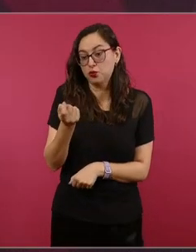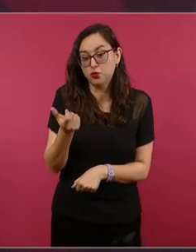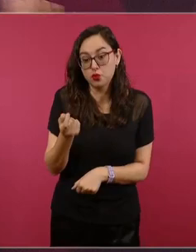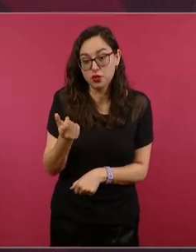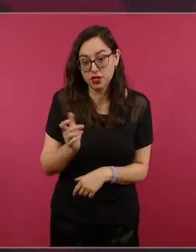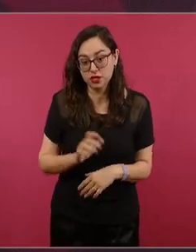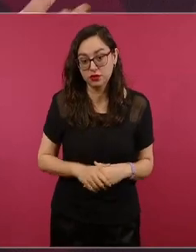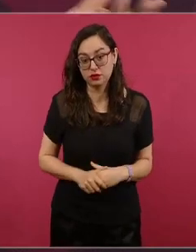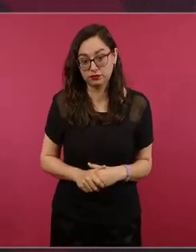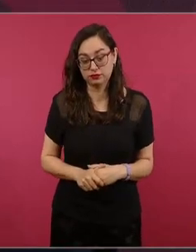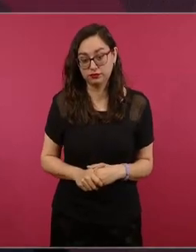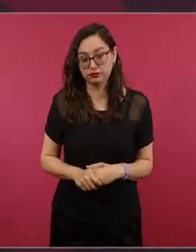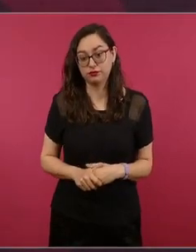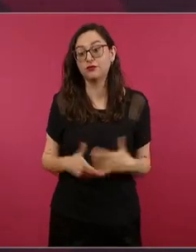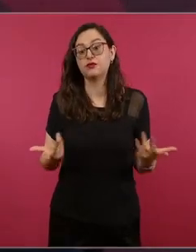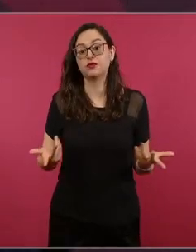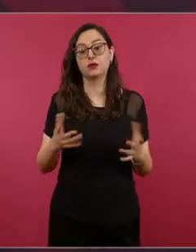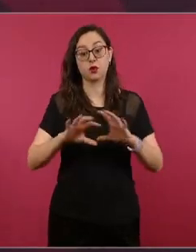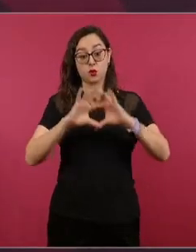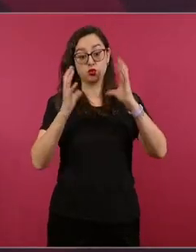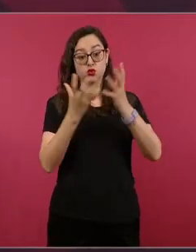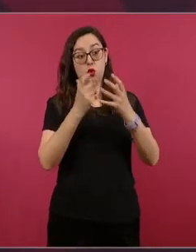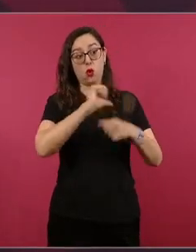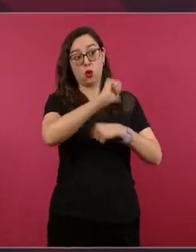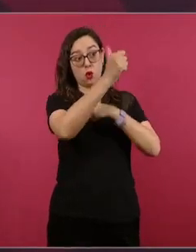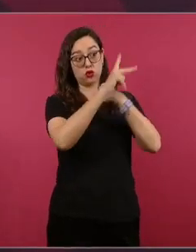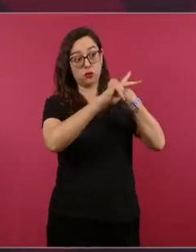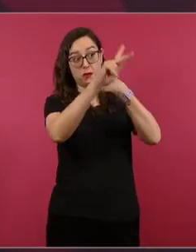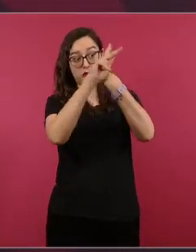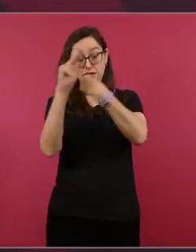No hay nadie en el mundo que lo haga,